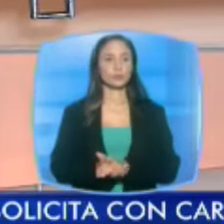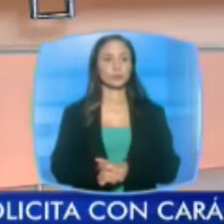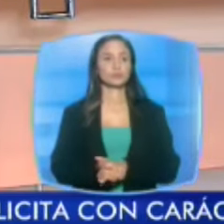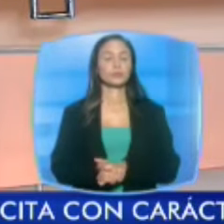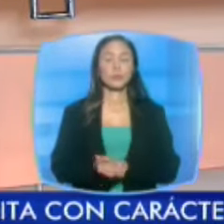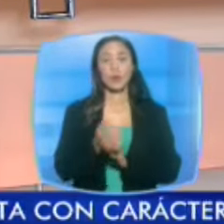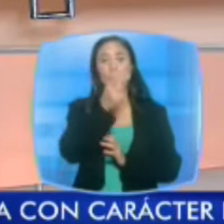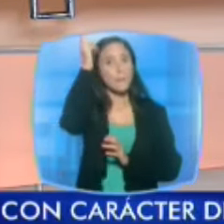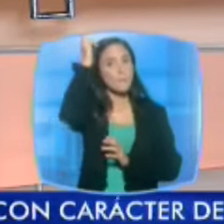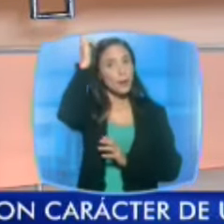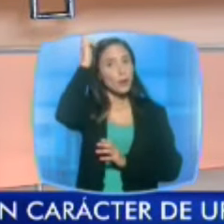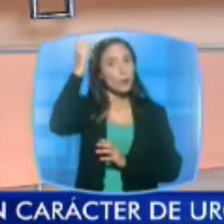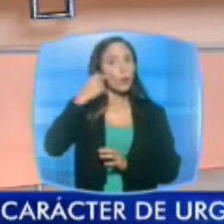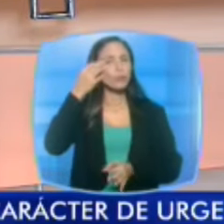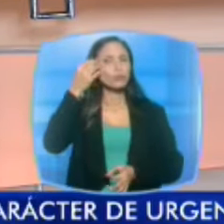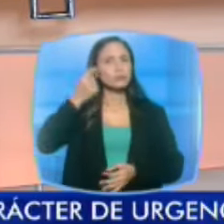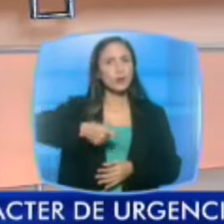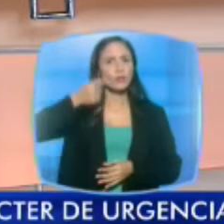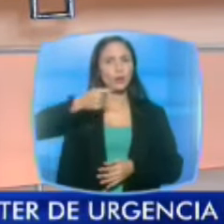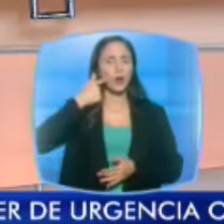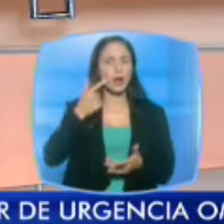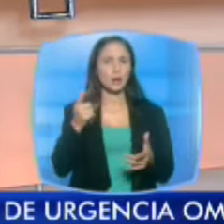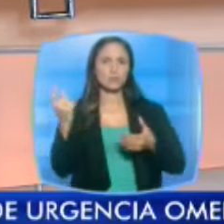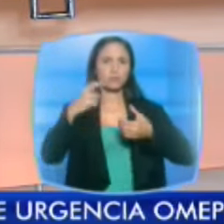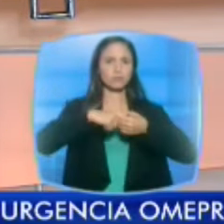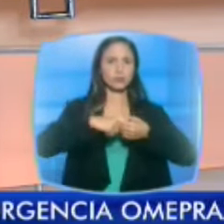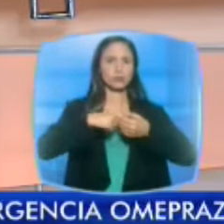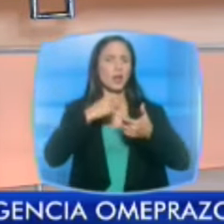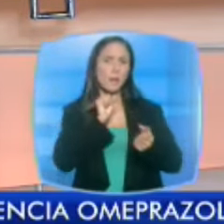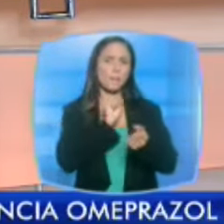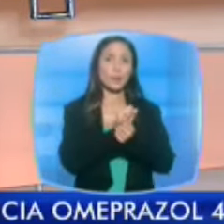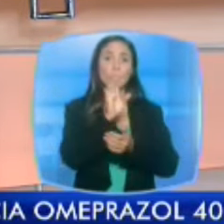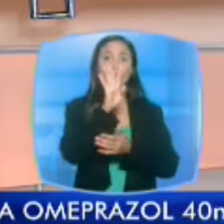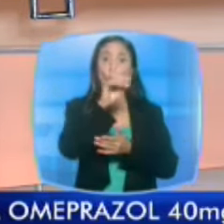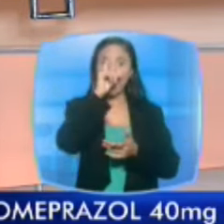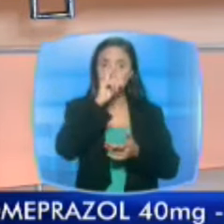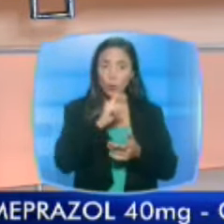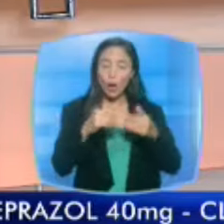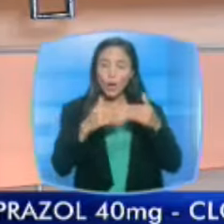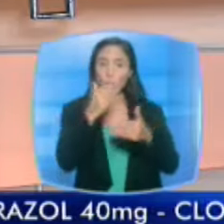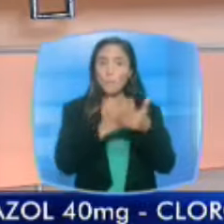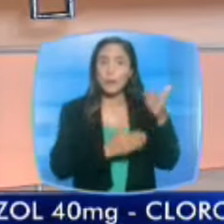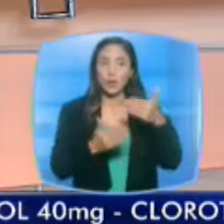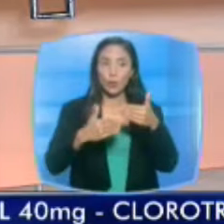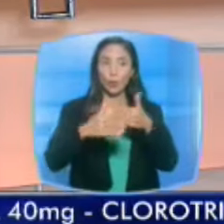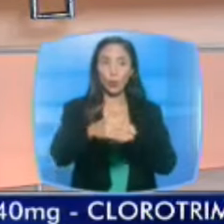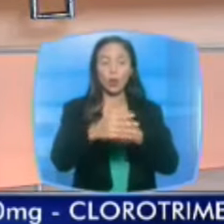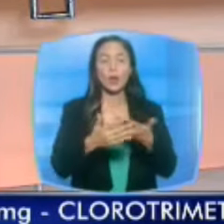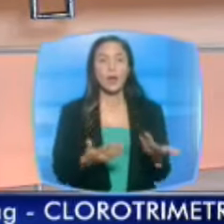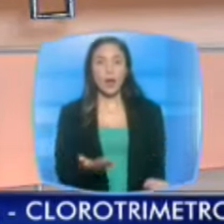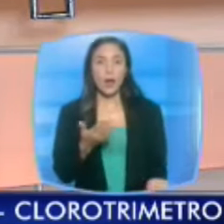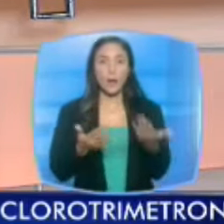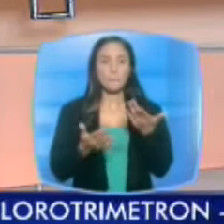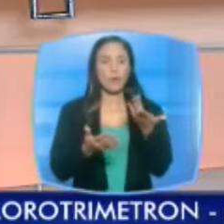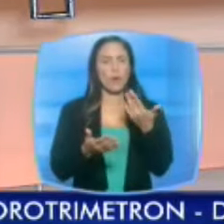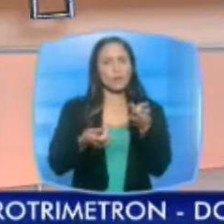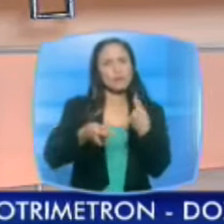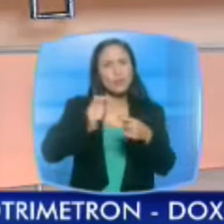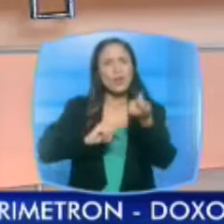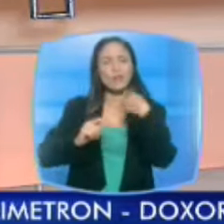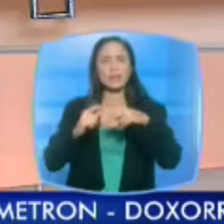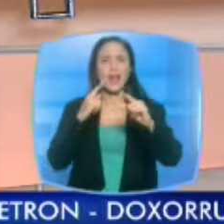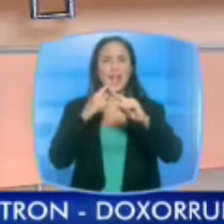En Perú, el Tribunal de Apelaciones ratificó la condena de 4 años y medio de prisión por tráfico de influencias al